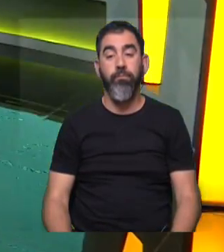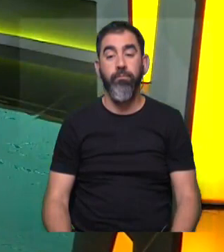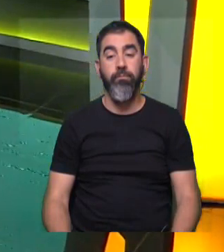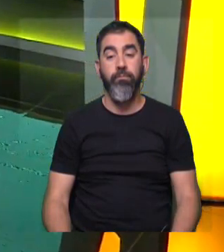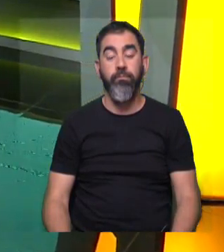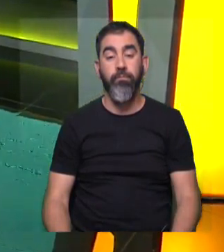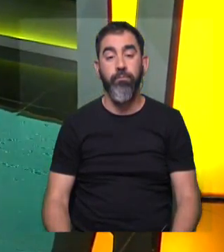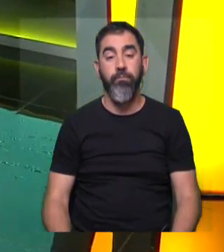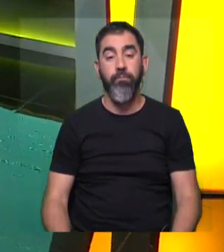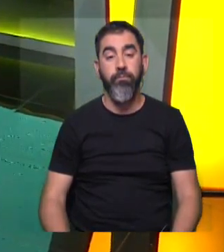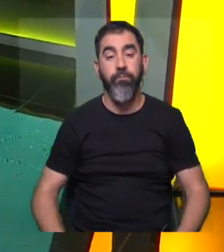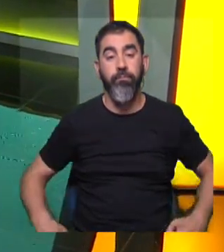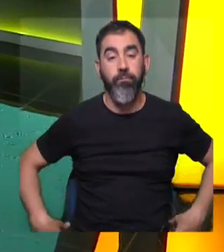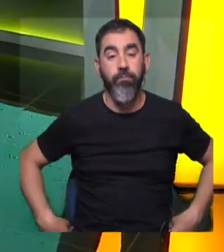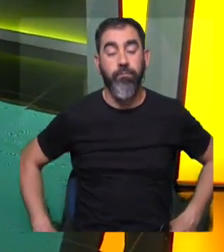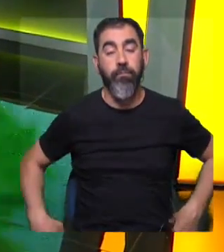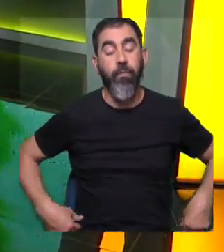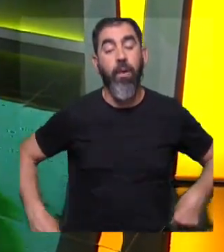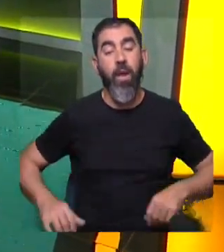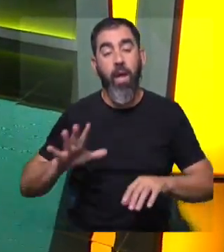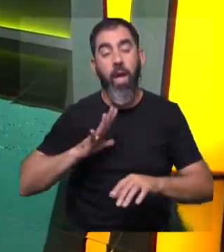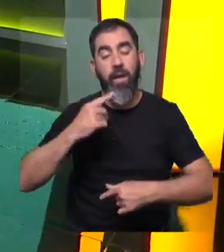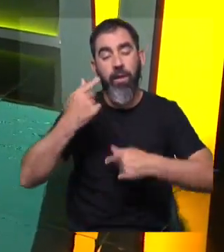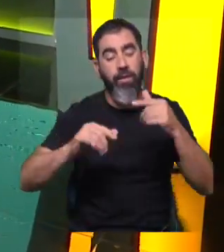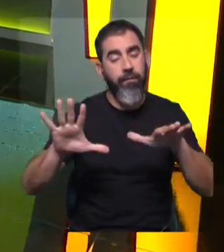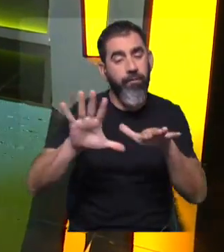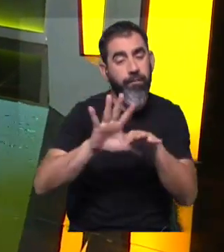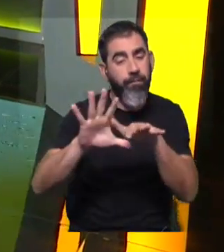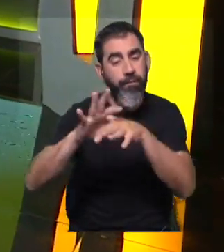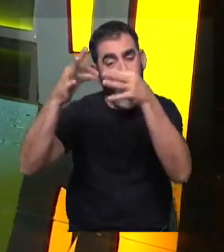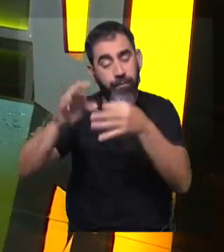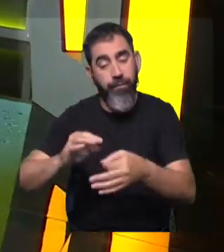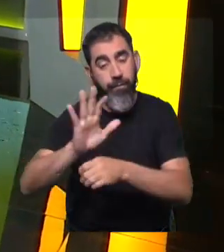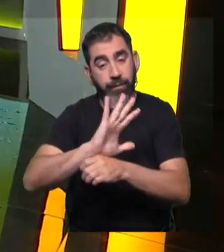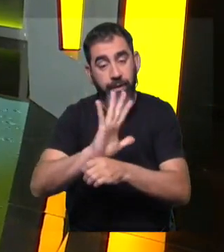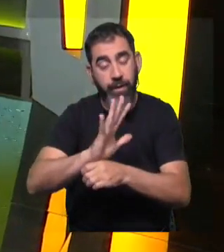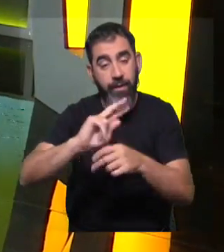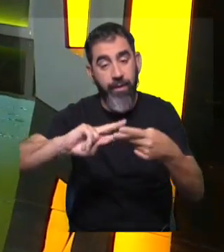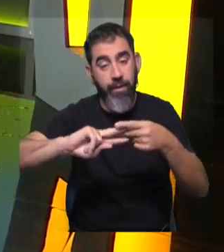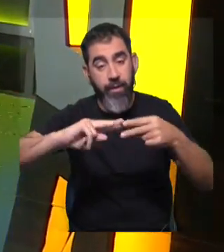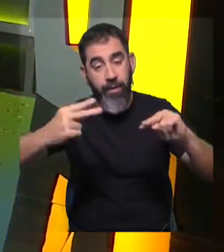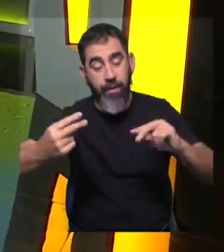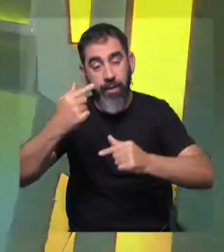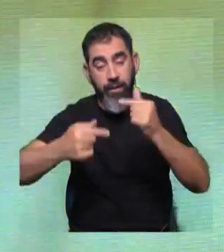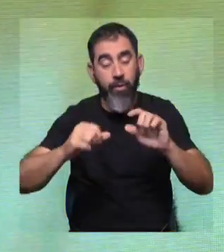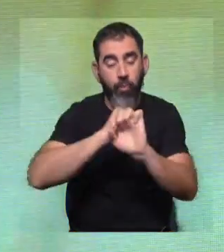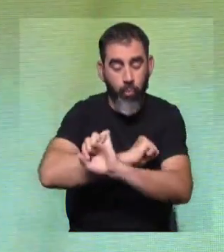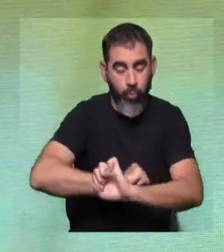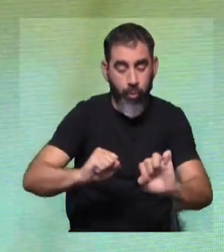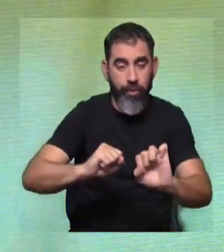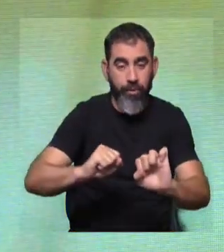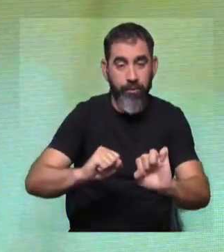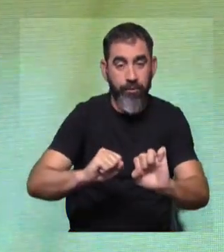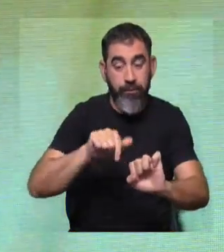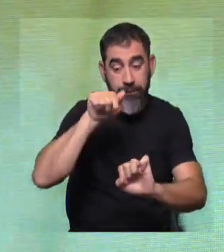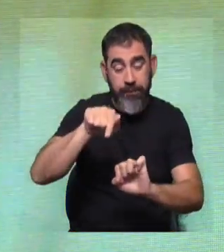En definitiva, Daniela, hay toda una serie de coincidencias biológicas a nivel genético y demás que permiten, bueno,